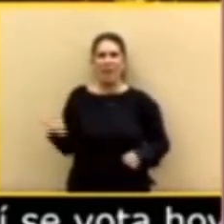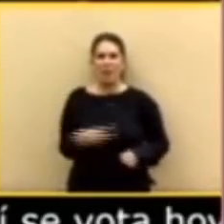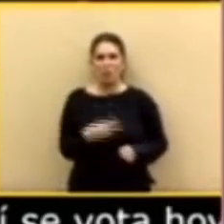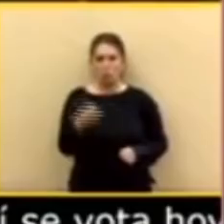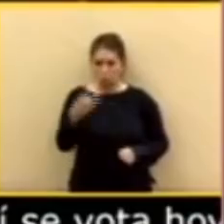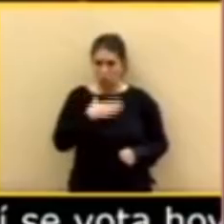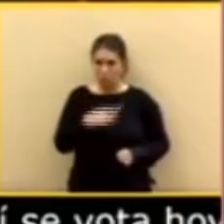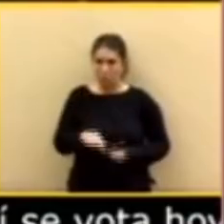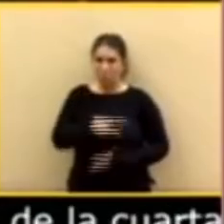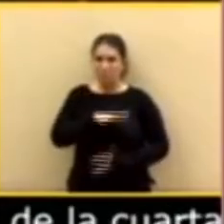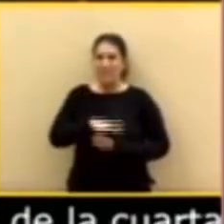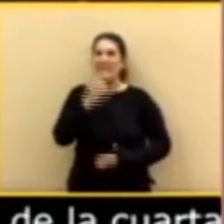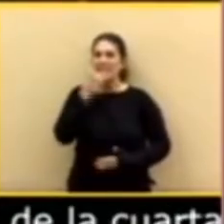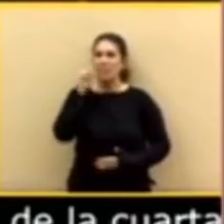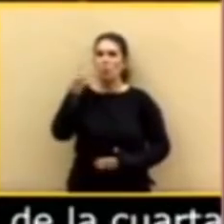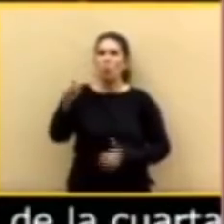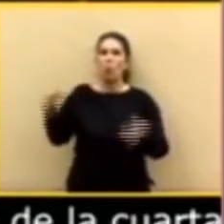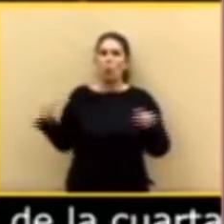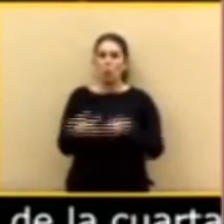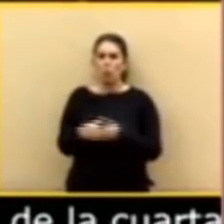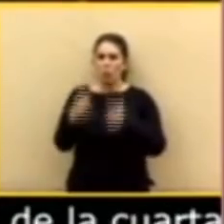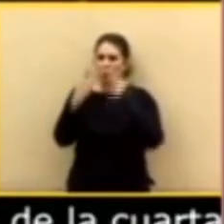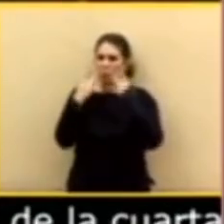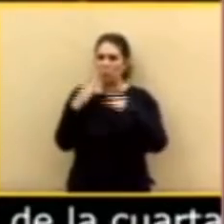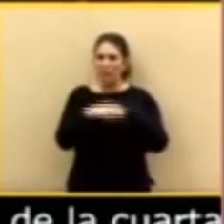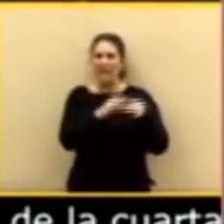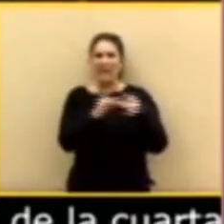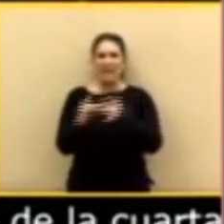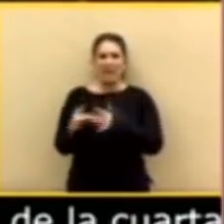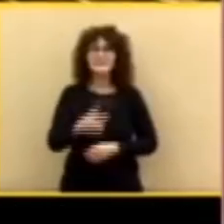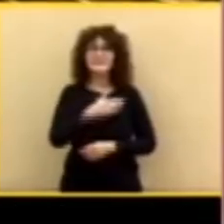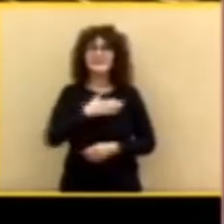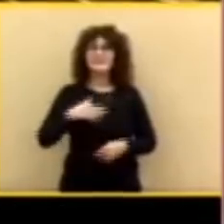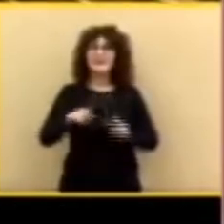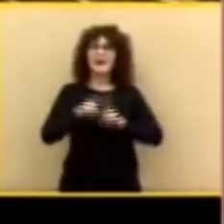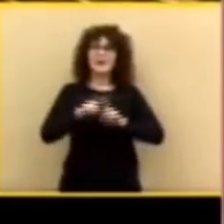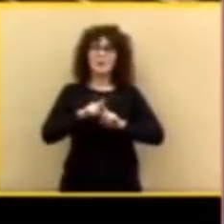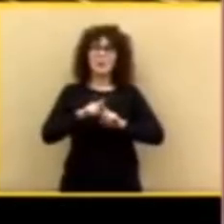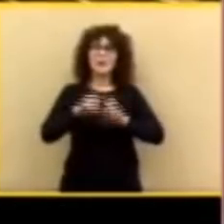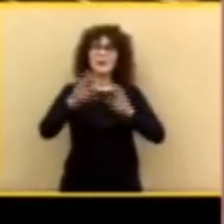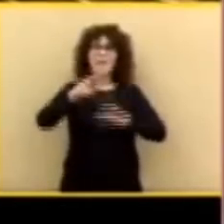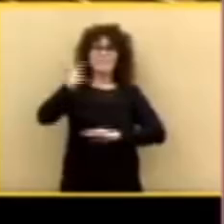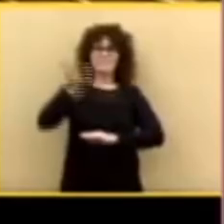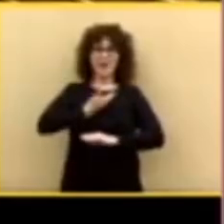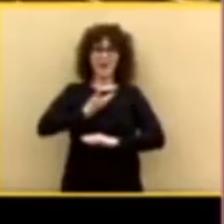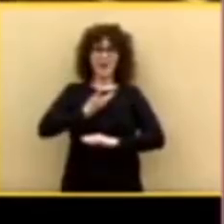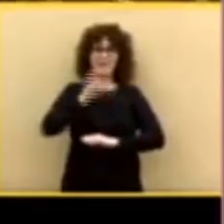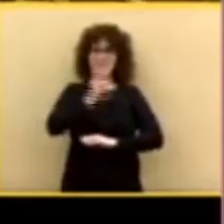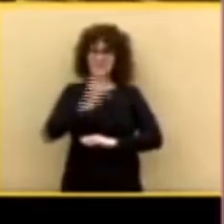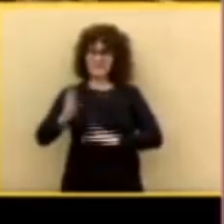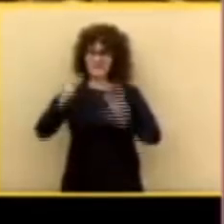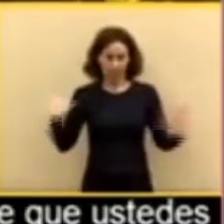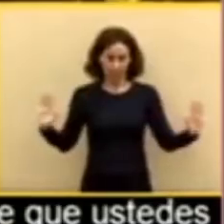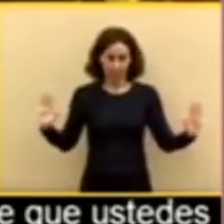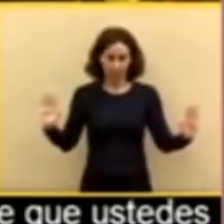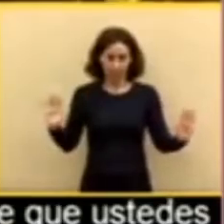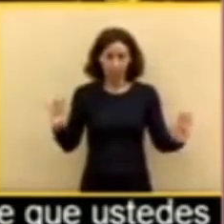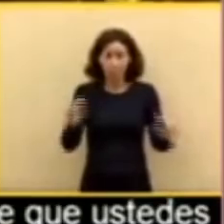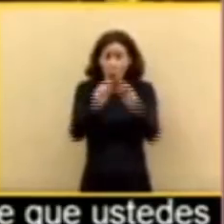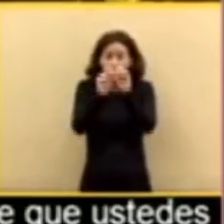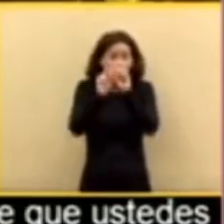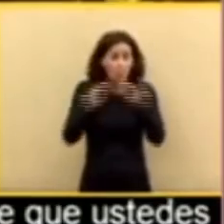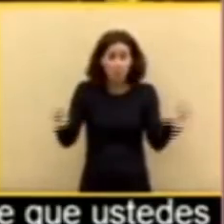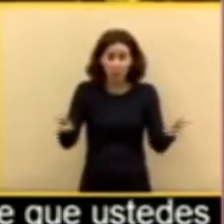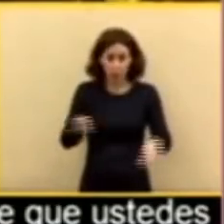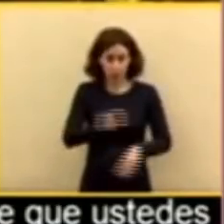de 2011. Cuando asume en su integridad el proceso de claudicación de España, del